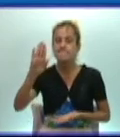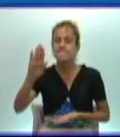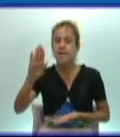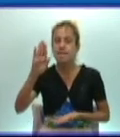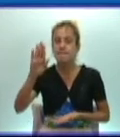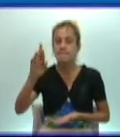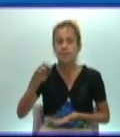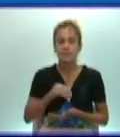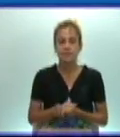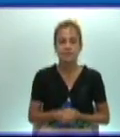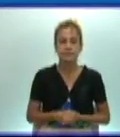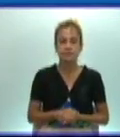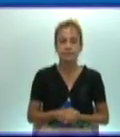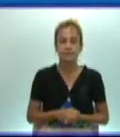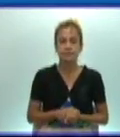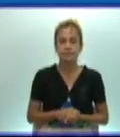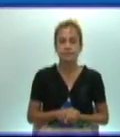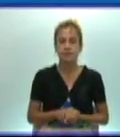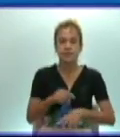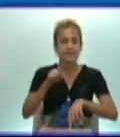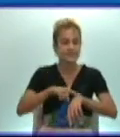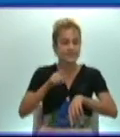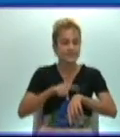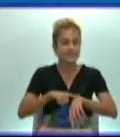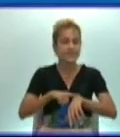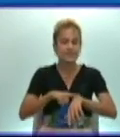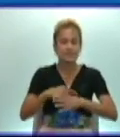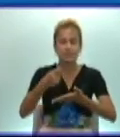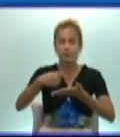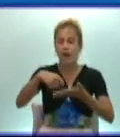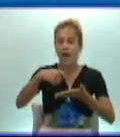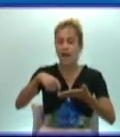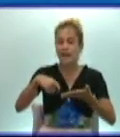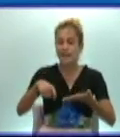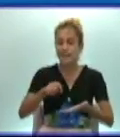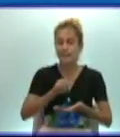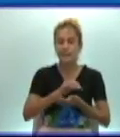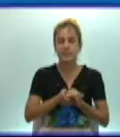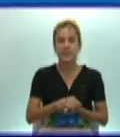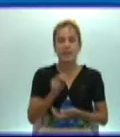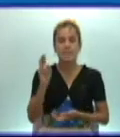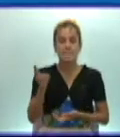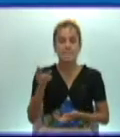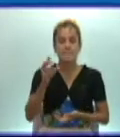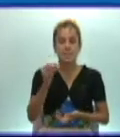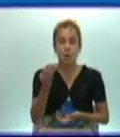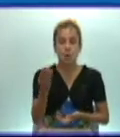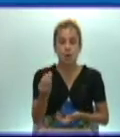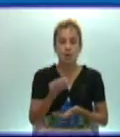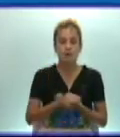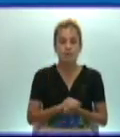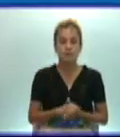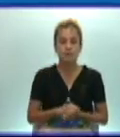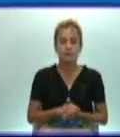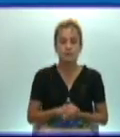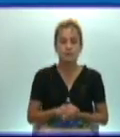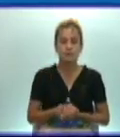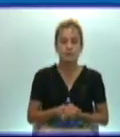BR. Les daré un breve tiempo para que puedan estar escribiendo el plural de estos sustantivos.